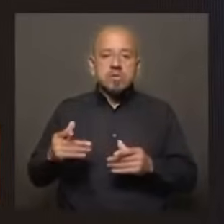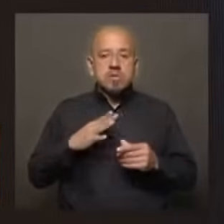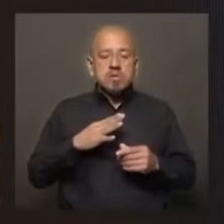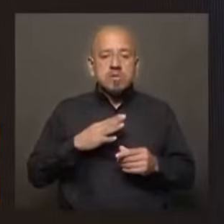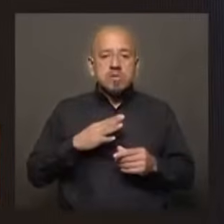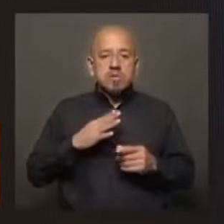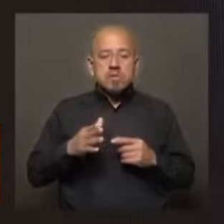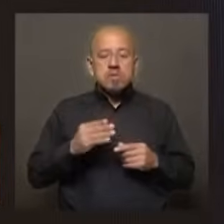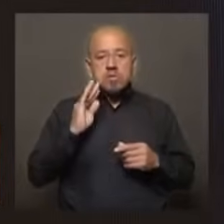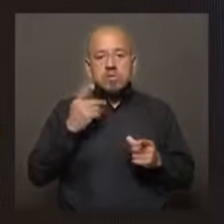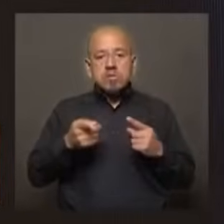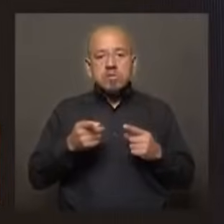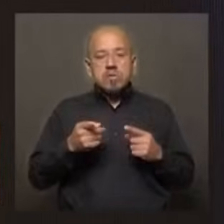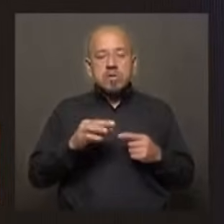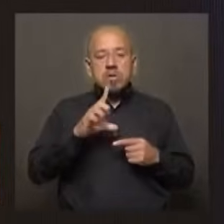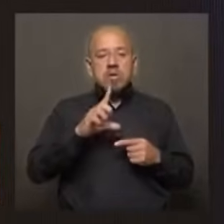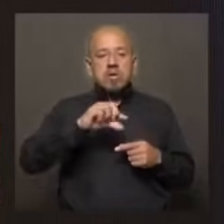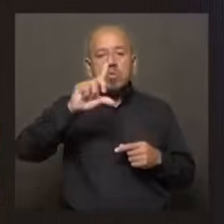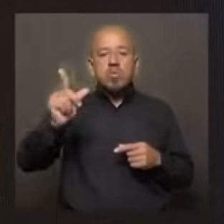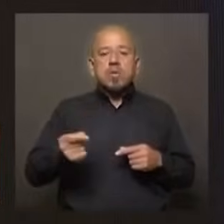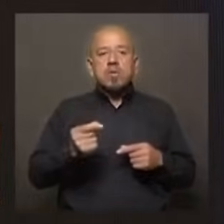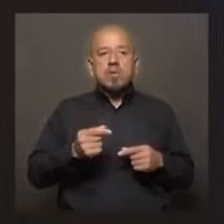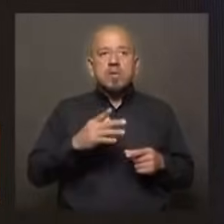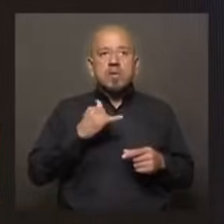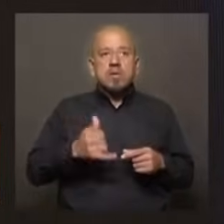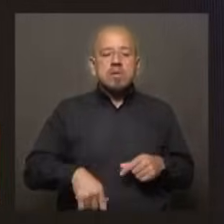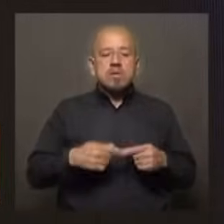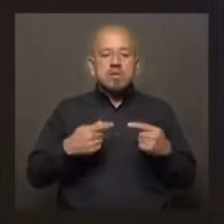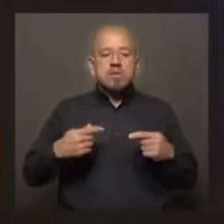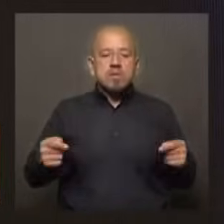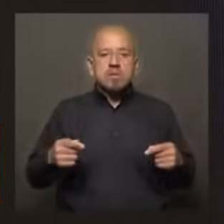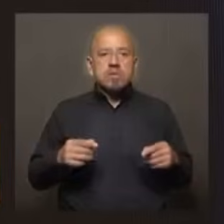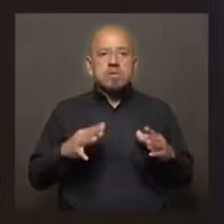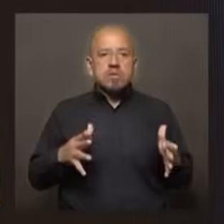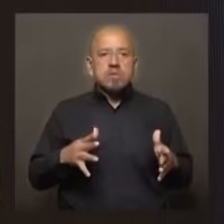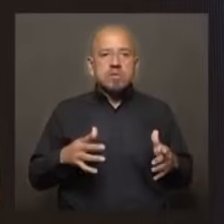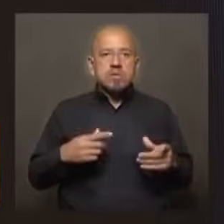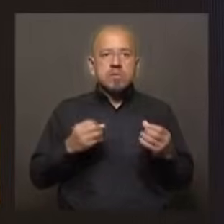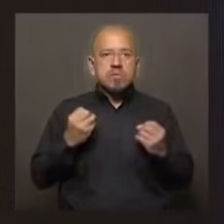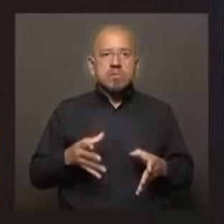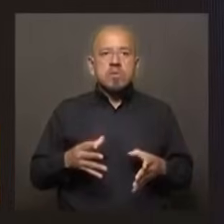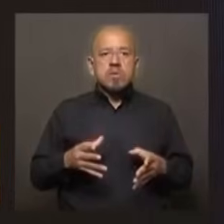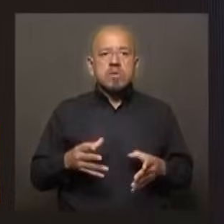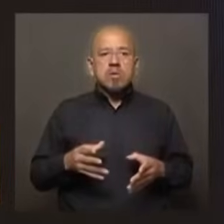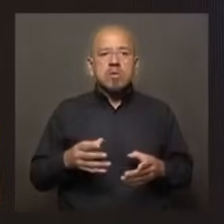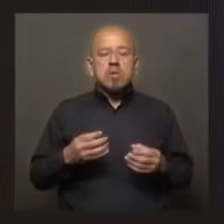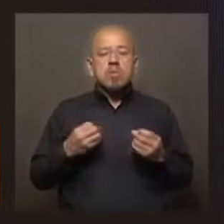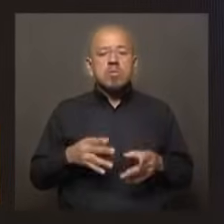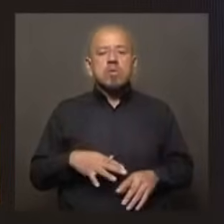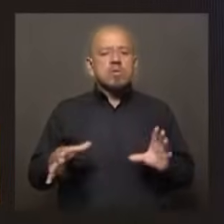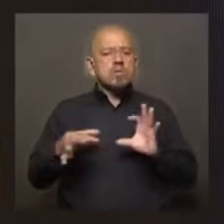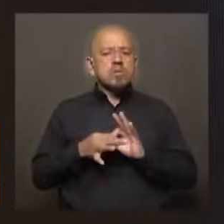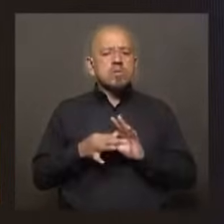luna de miel. El violento también tiene un montón de cosas seductoras que te capturan porque por eso vos te vinculaste con